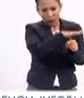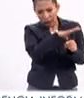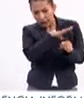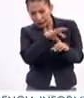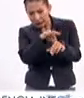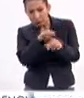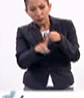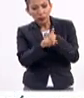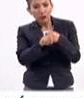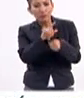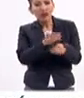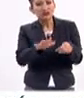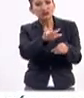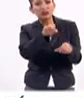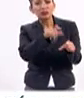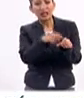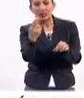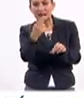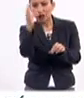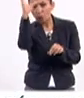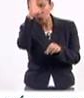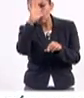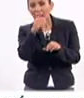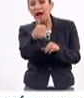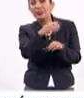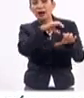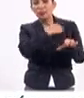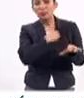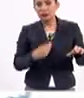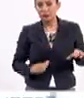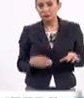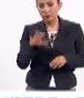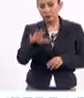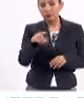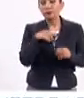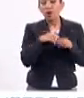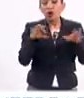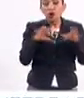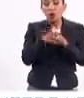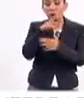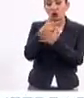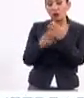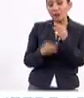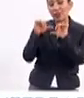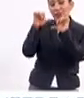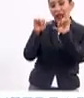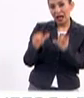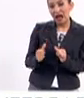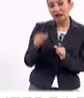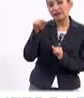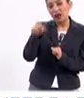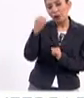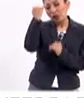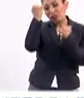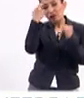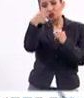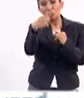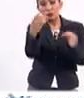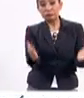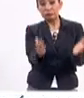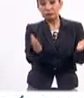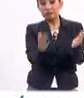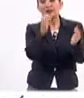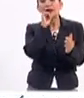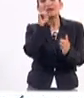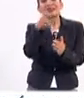las problemáticas sociales y necesidades culturales de cada municipio, acompañado de un programa artístico que privilegia las creaciones locales,